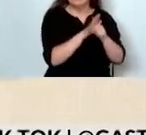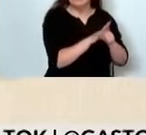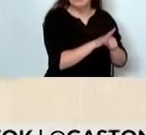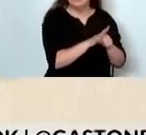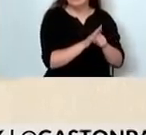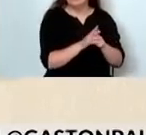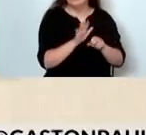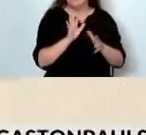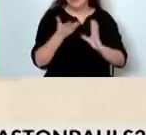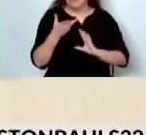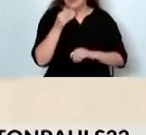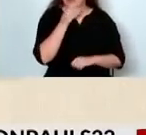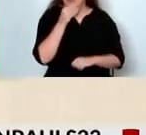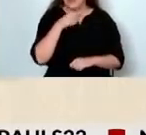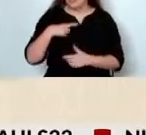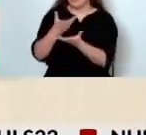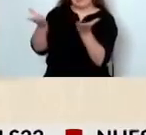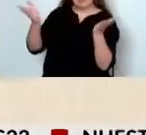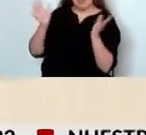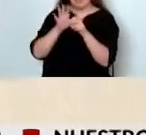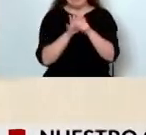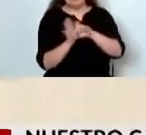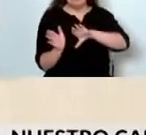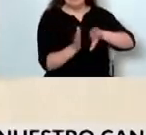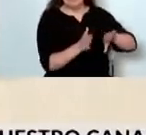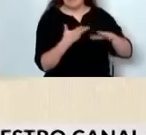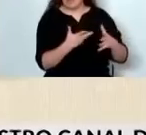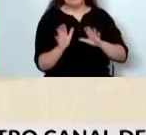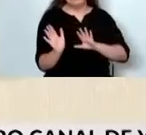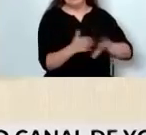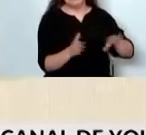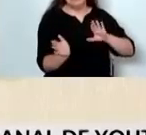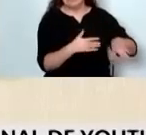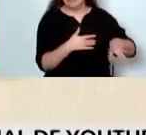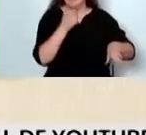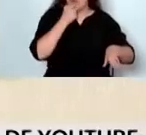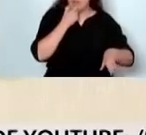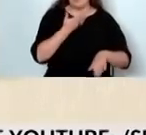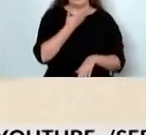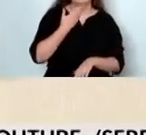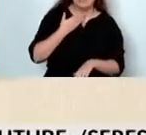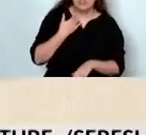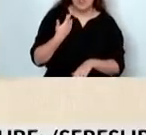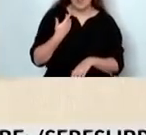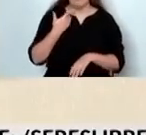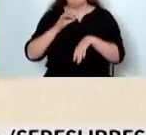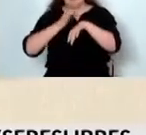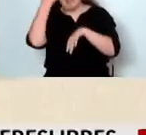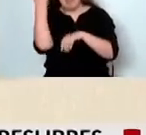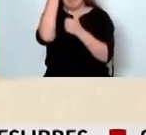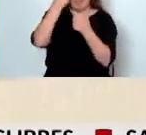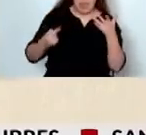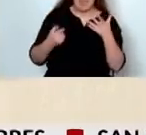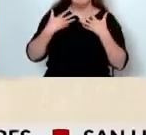negados también por la sociedad, desplazados para que no molesten las adicciones, las enfermedades, la